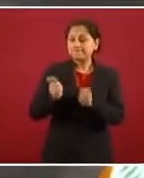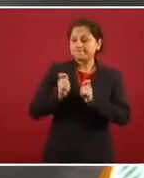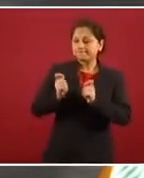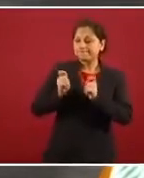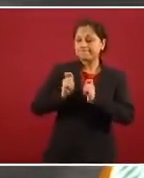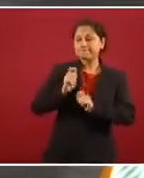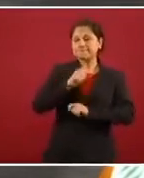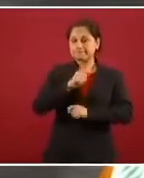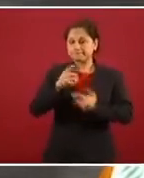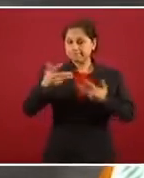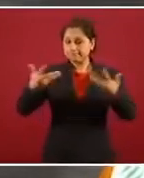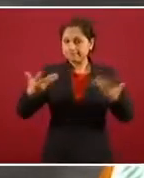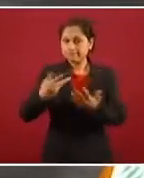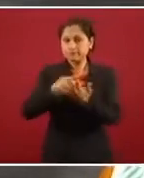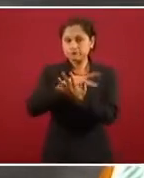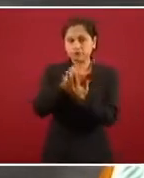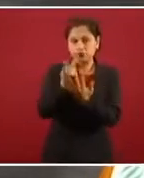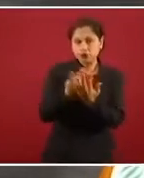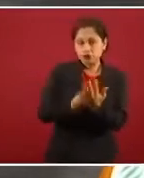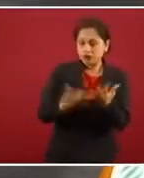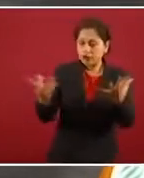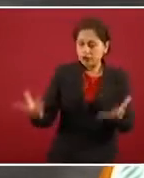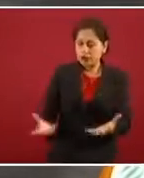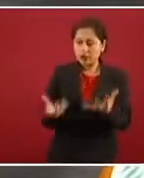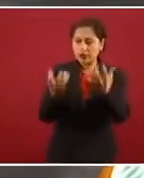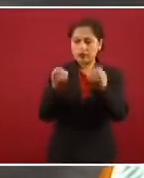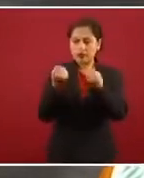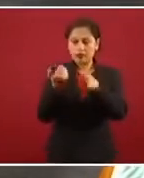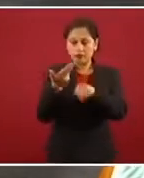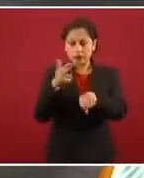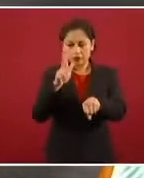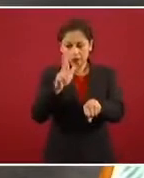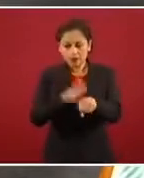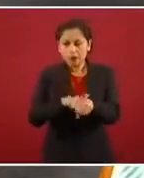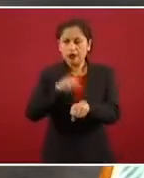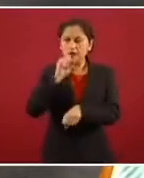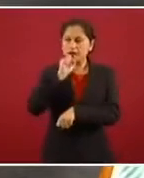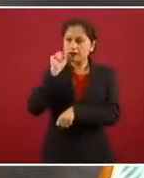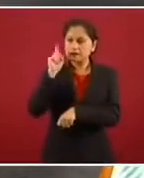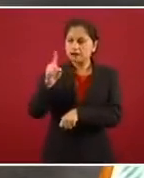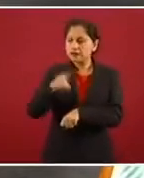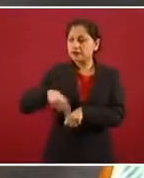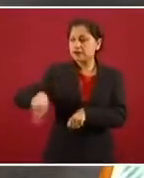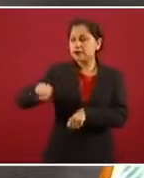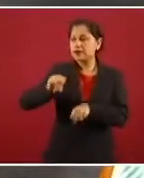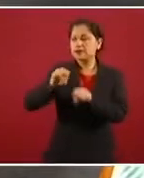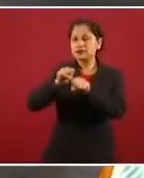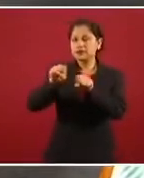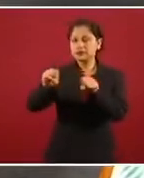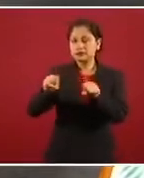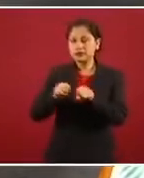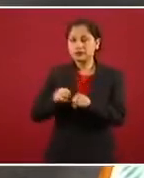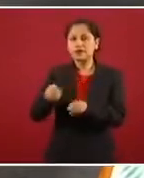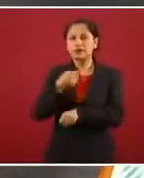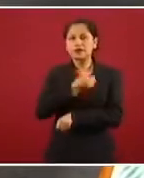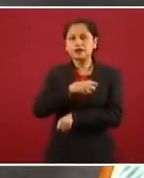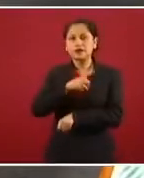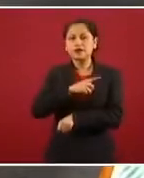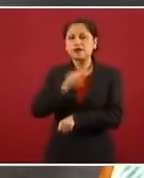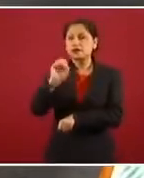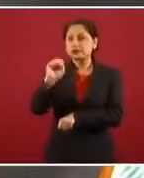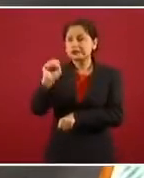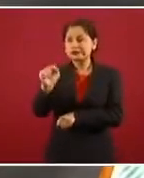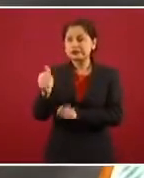Programas sociales, rescate del sistema hospitalario, del sistema de salud con 60 millones de mexicanos por